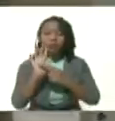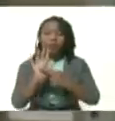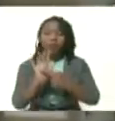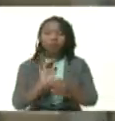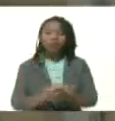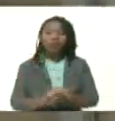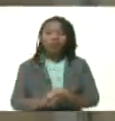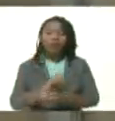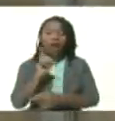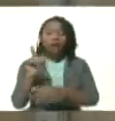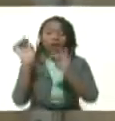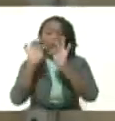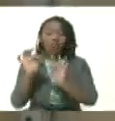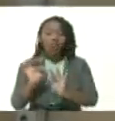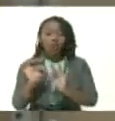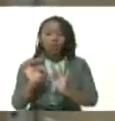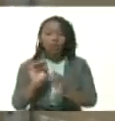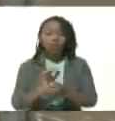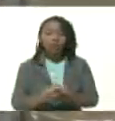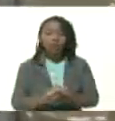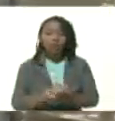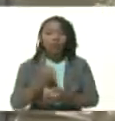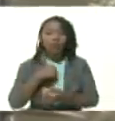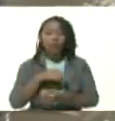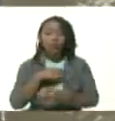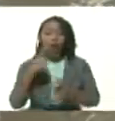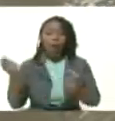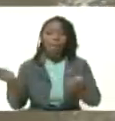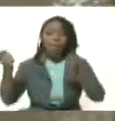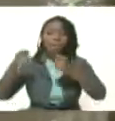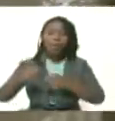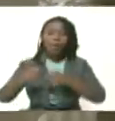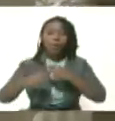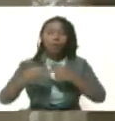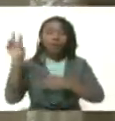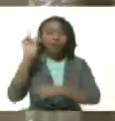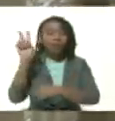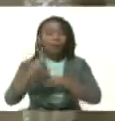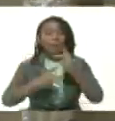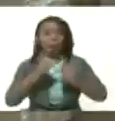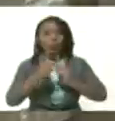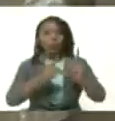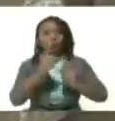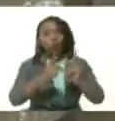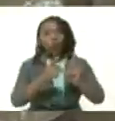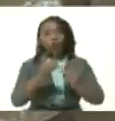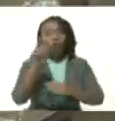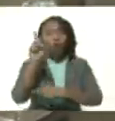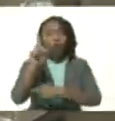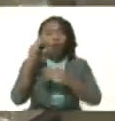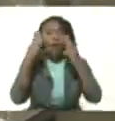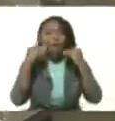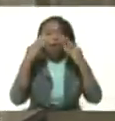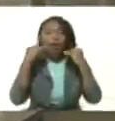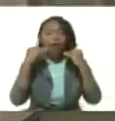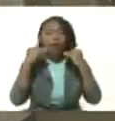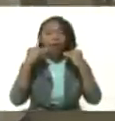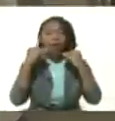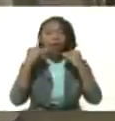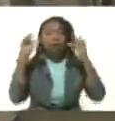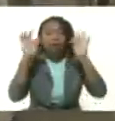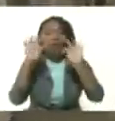ese sentido, estamos apostando por la Venezuela productiva y por una experiencia desde el